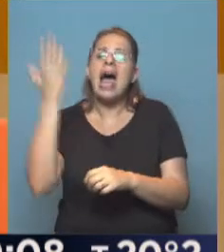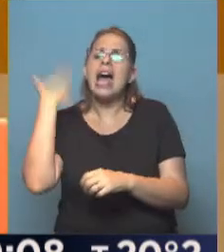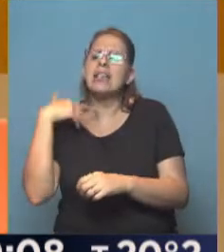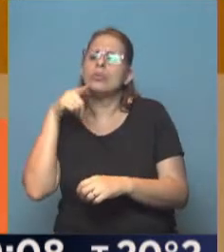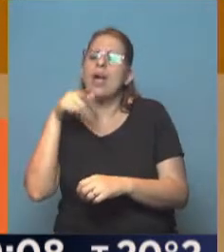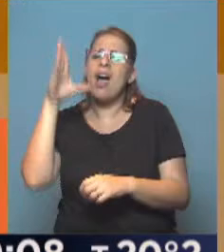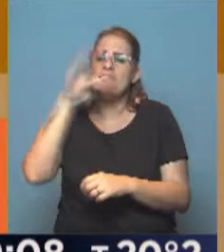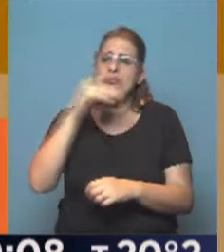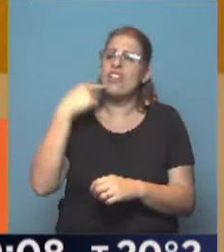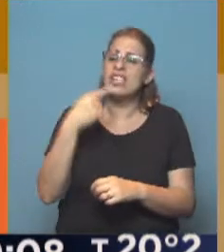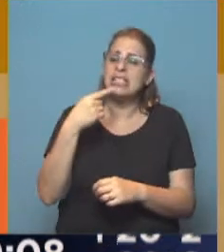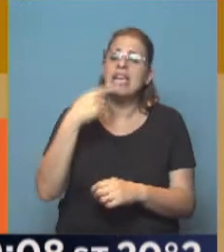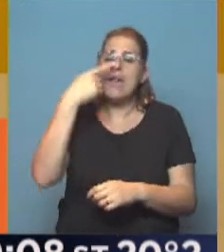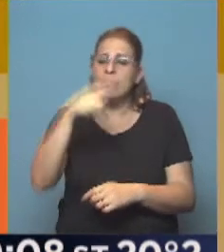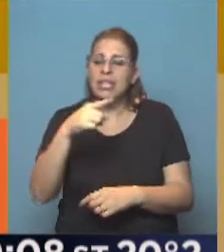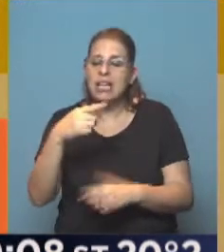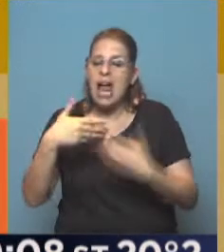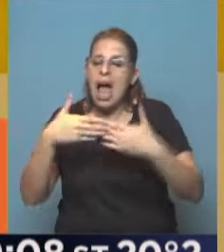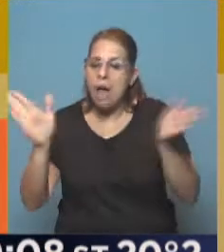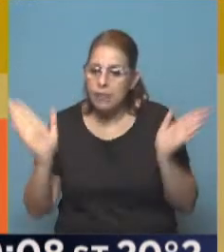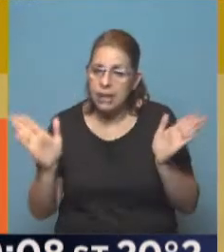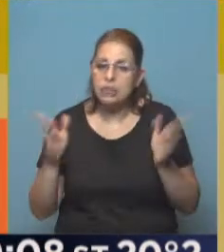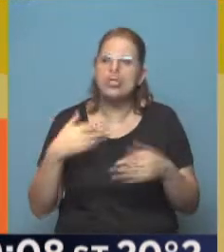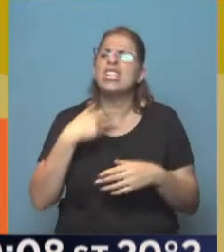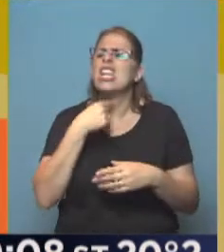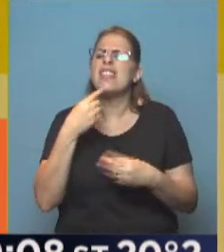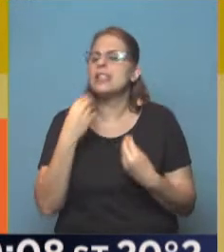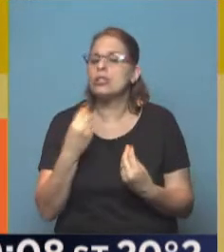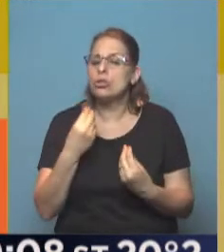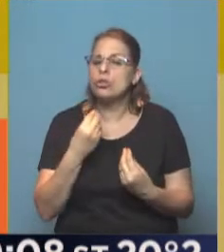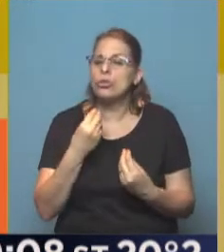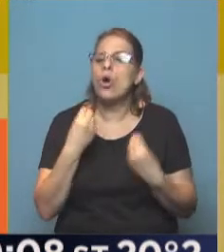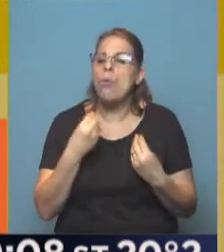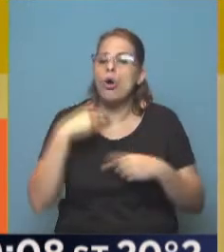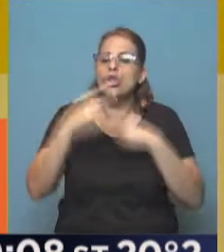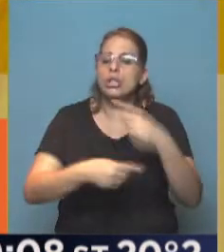decía que esto tenía un final abierto. ¿Hacia dónde vamos entonces ahora?